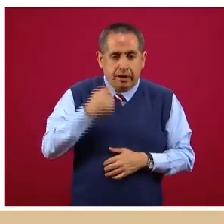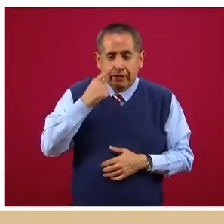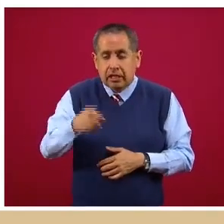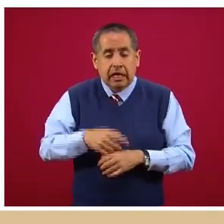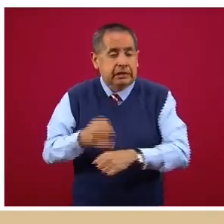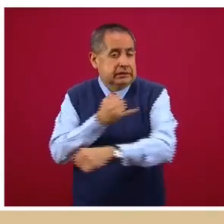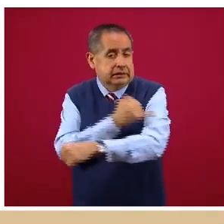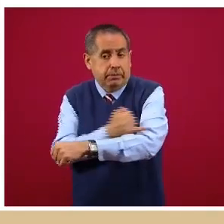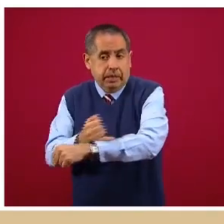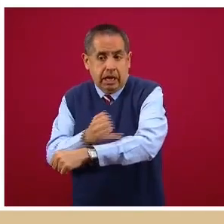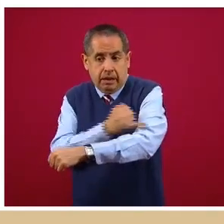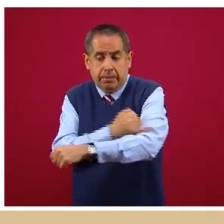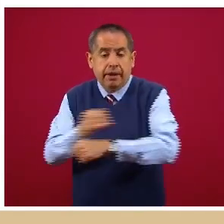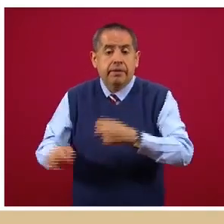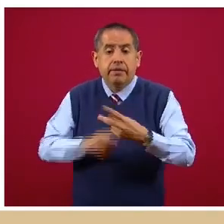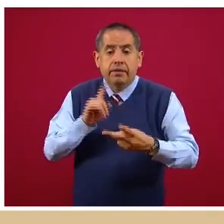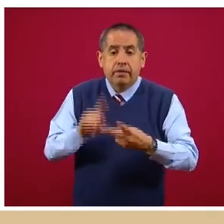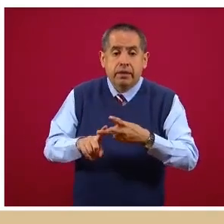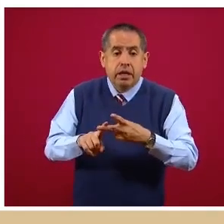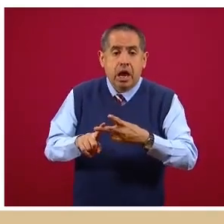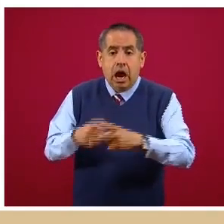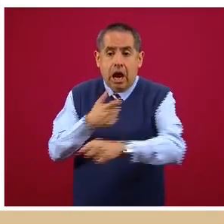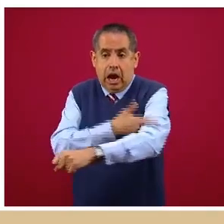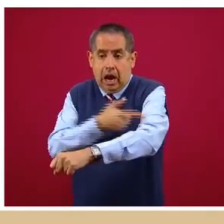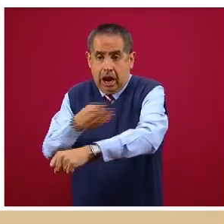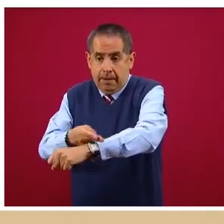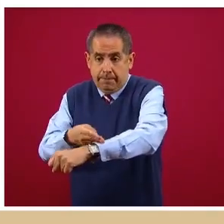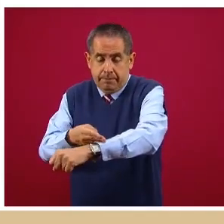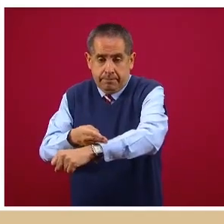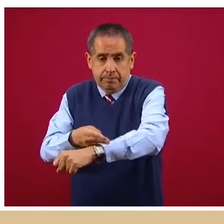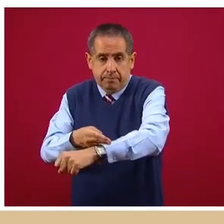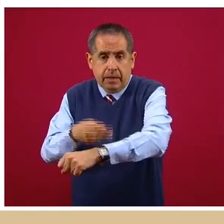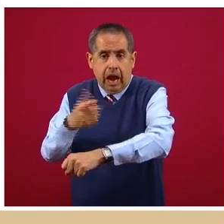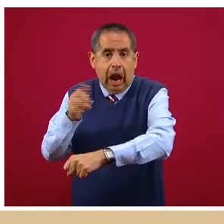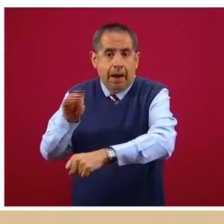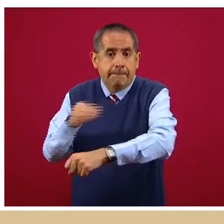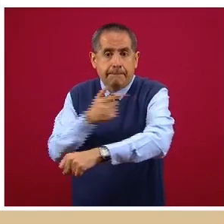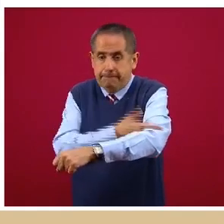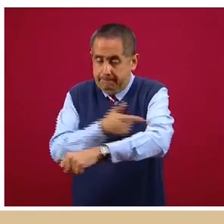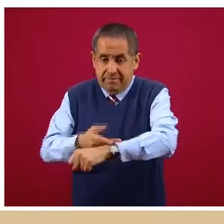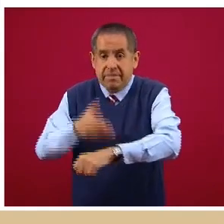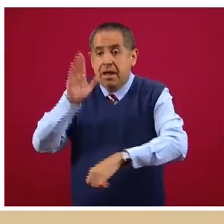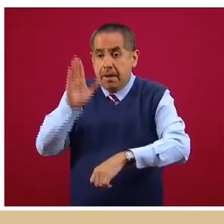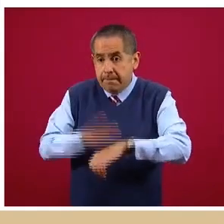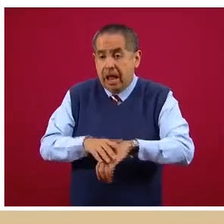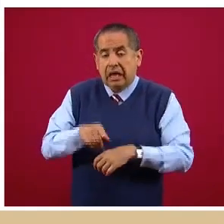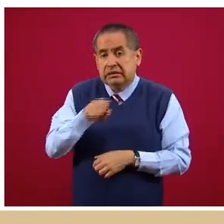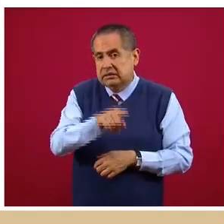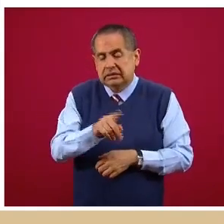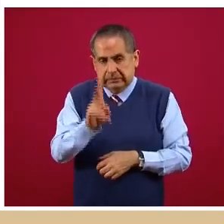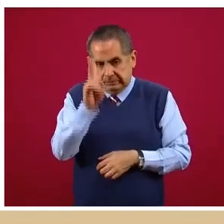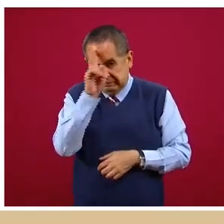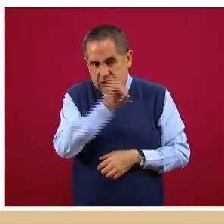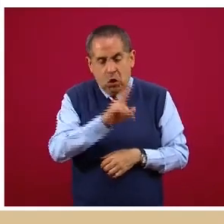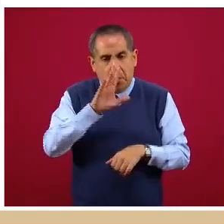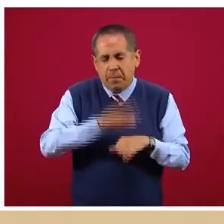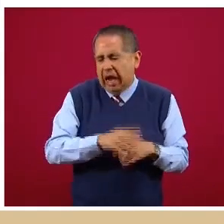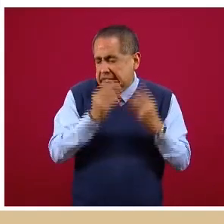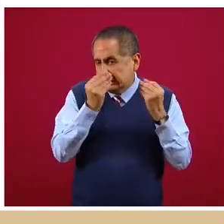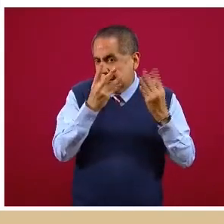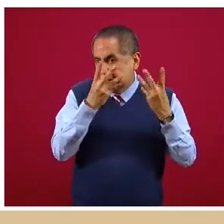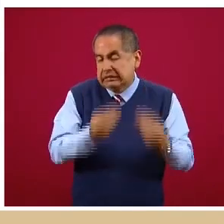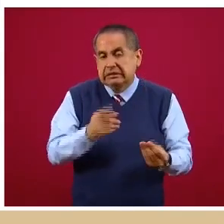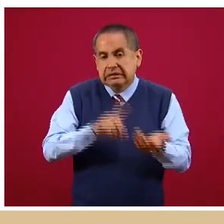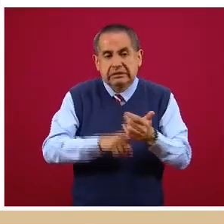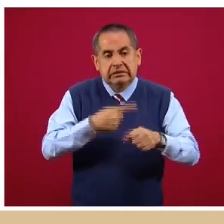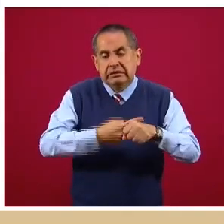de Iztapalapa y la alcaldía de Gustavo Adolfo Madero son las que se encuentran con la mayor intensidad